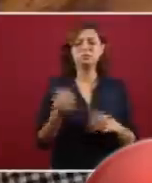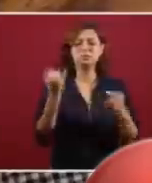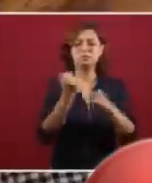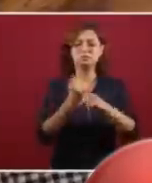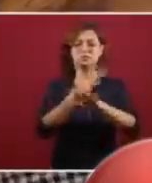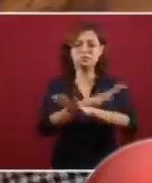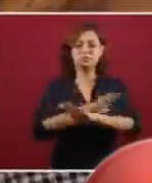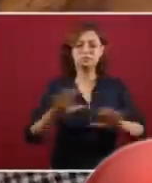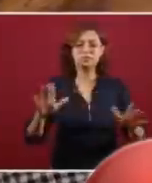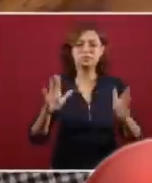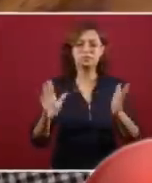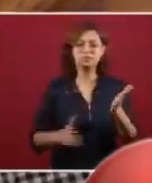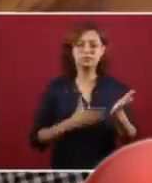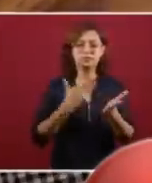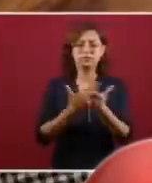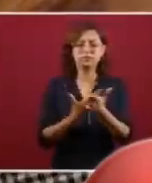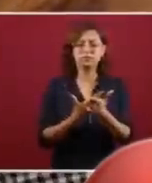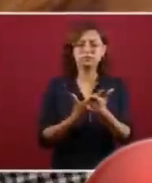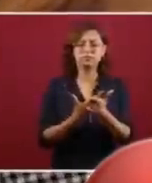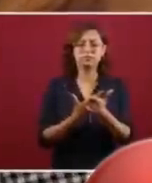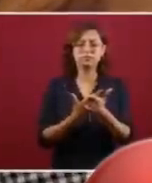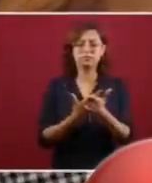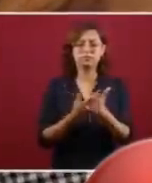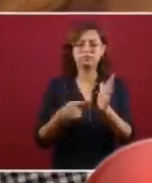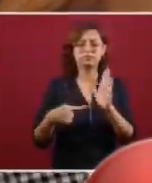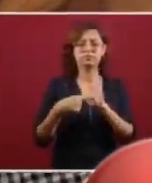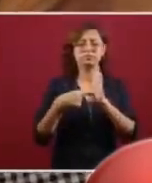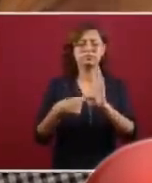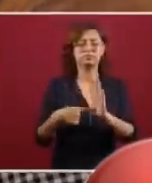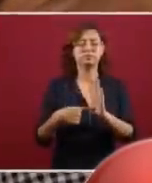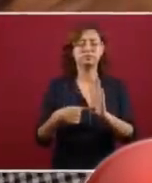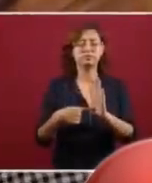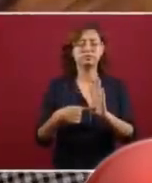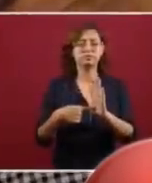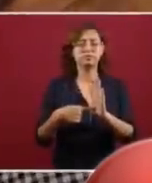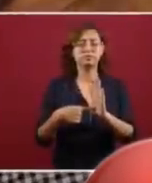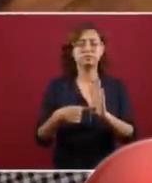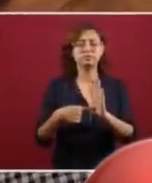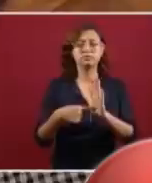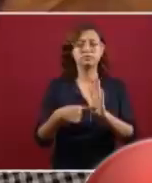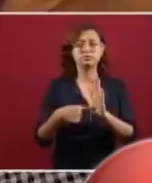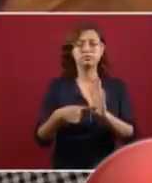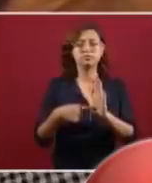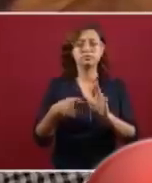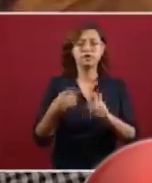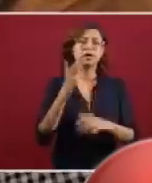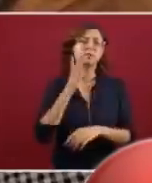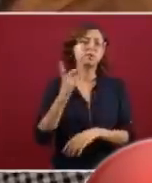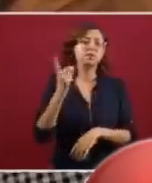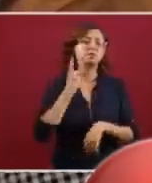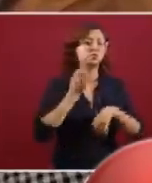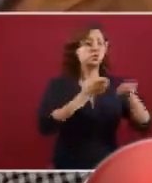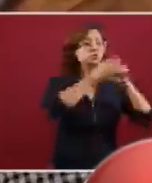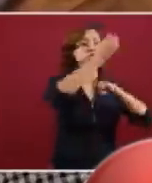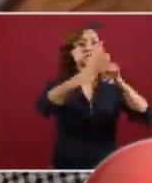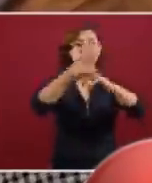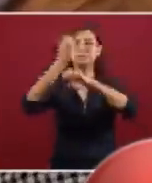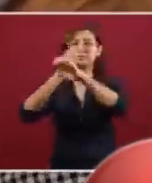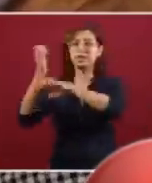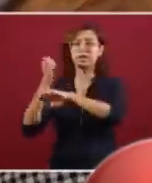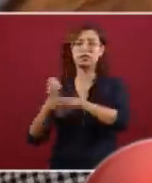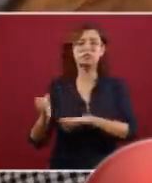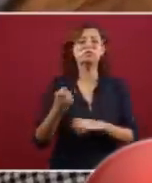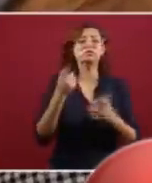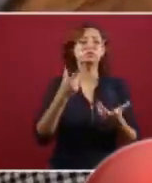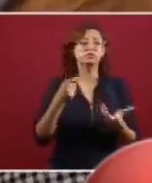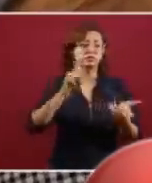informe, un documento en el que se detalla el gasto de los congresos locales. Y en este documento al que